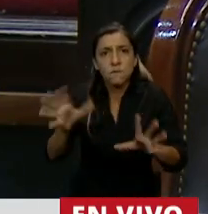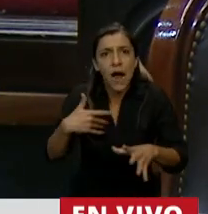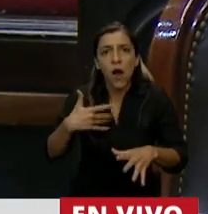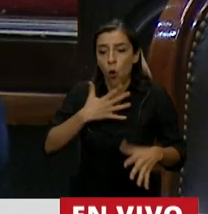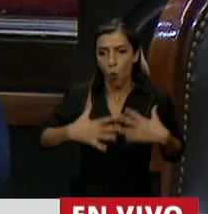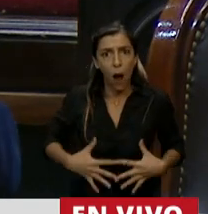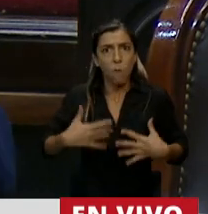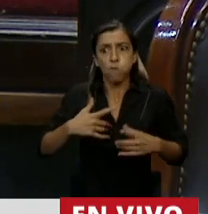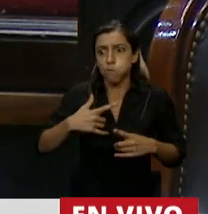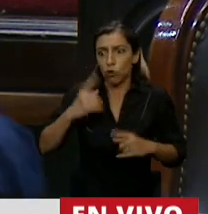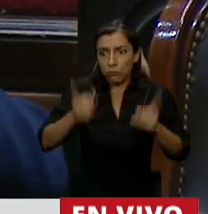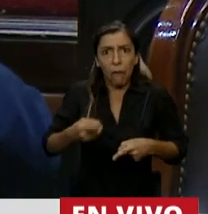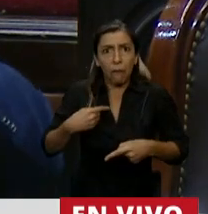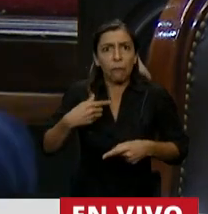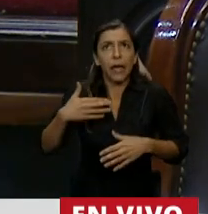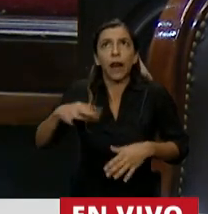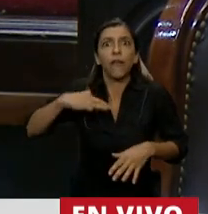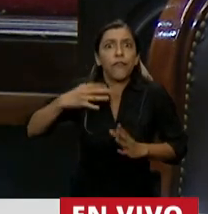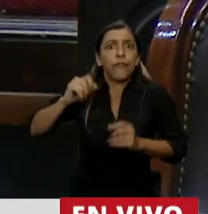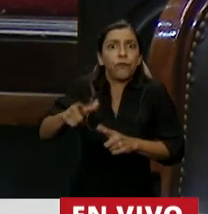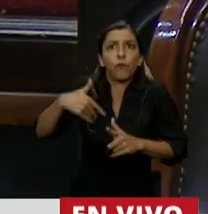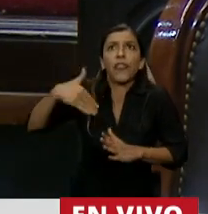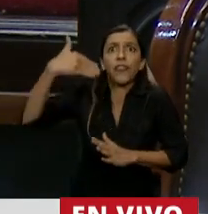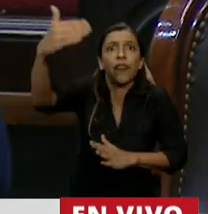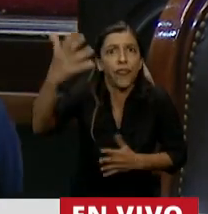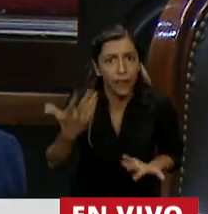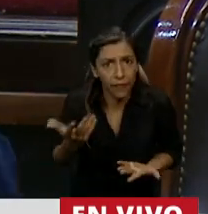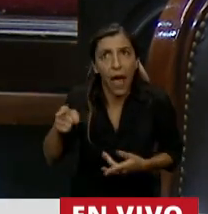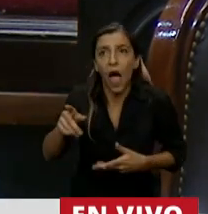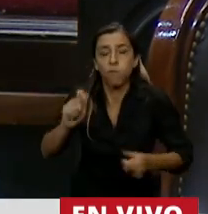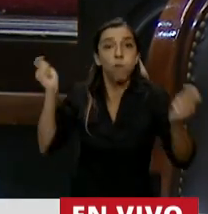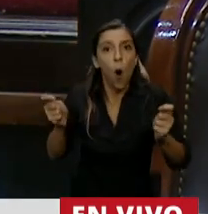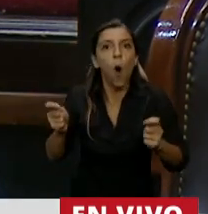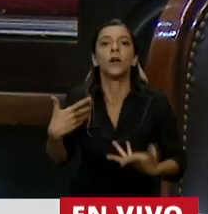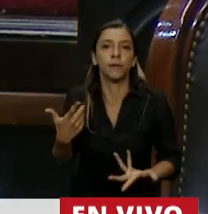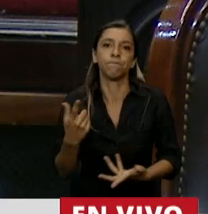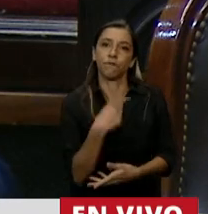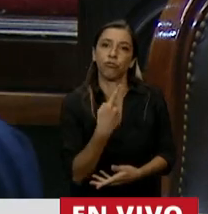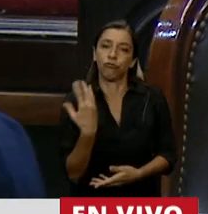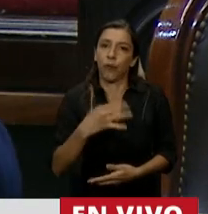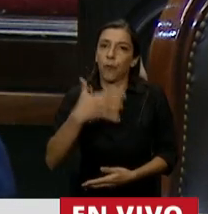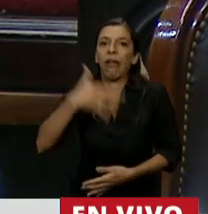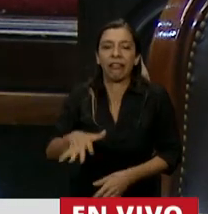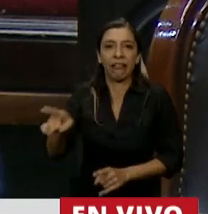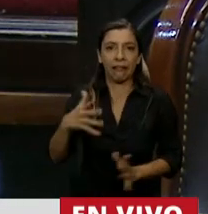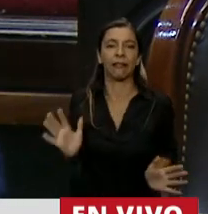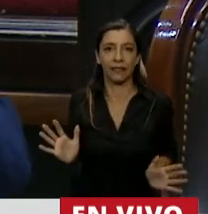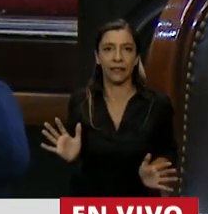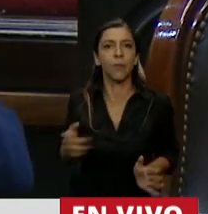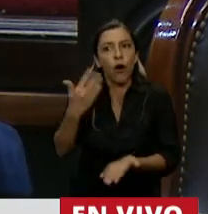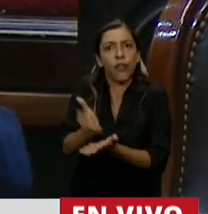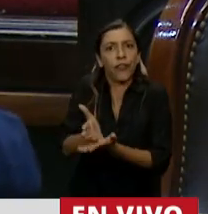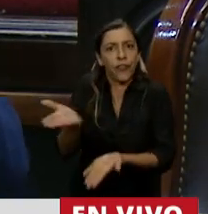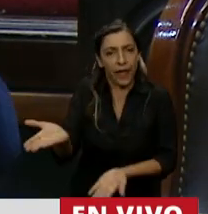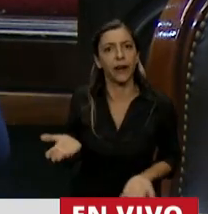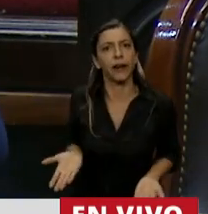de su cuerpo, sino la posibilidad de toda una vida que pueda llegar a tener por delante, es algo que tenemos que tener contemplado. Y en esa colisión de derecho, y